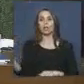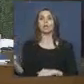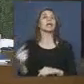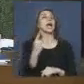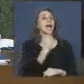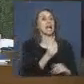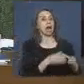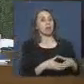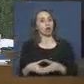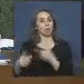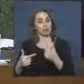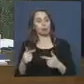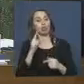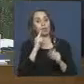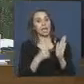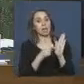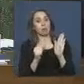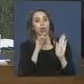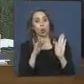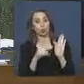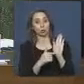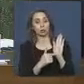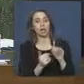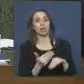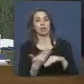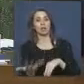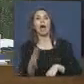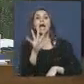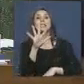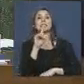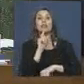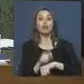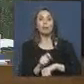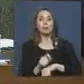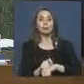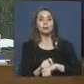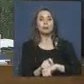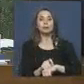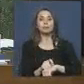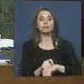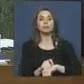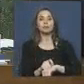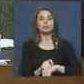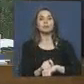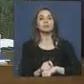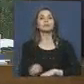cada comité por cinco minutos tiene la palabra la bancada del Partido Comunitario.